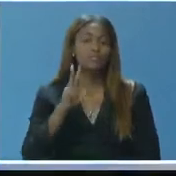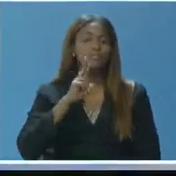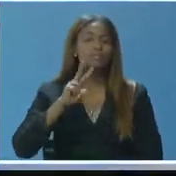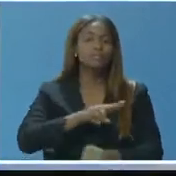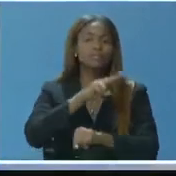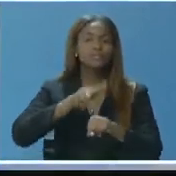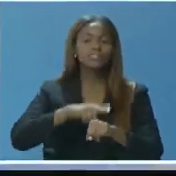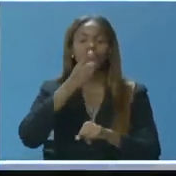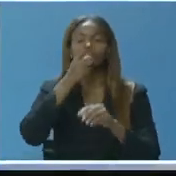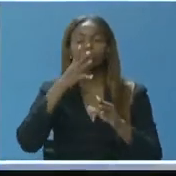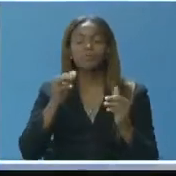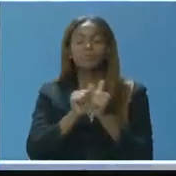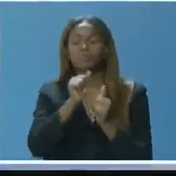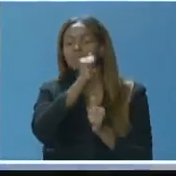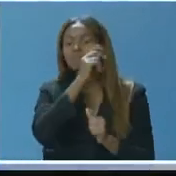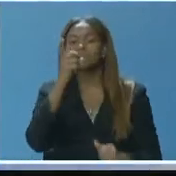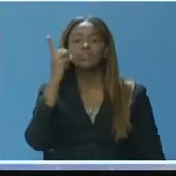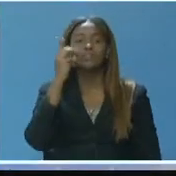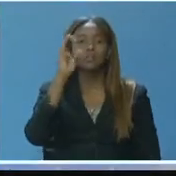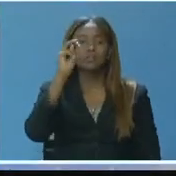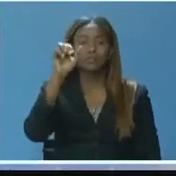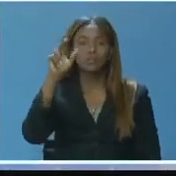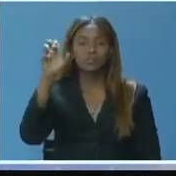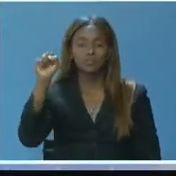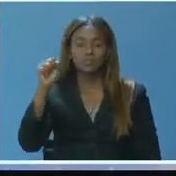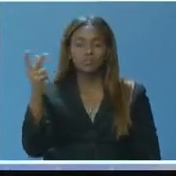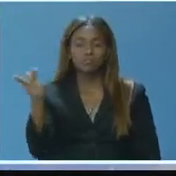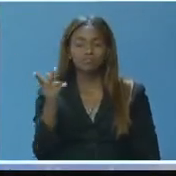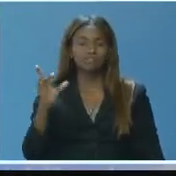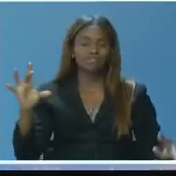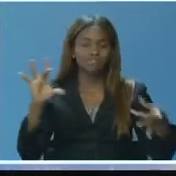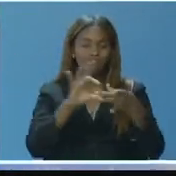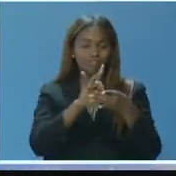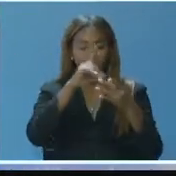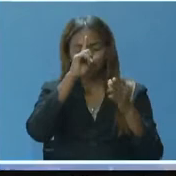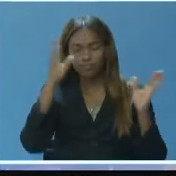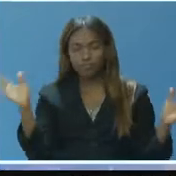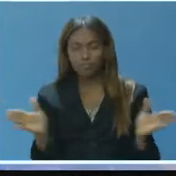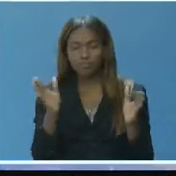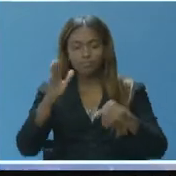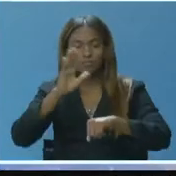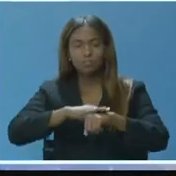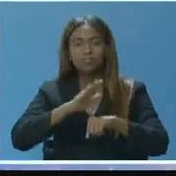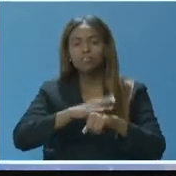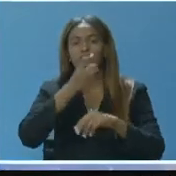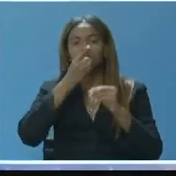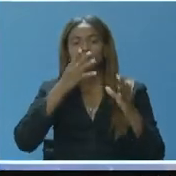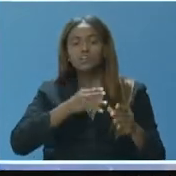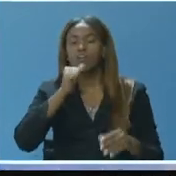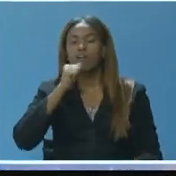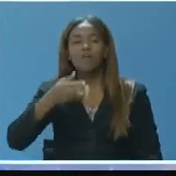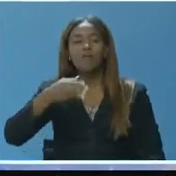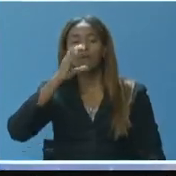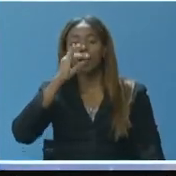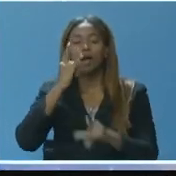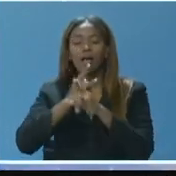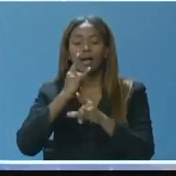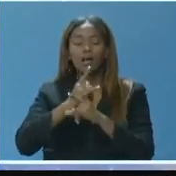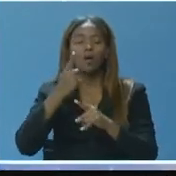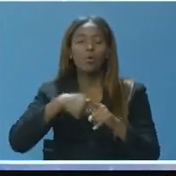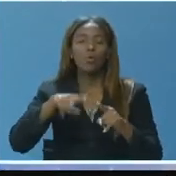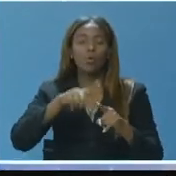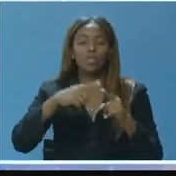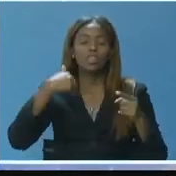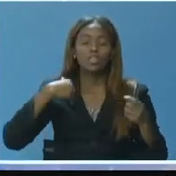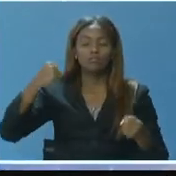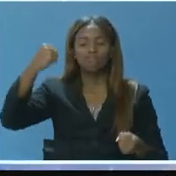Nacional Dominicana y Santo Domingo Motors unen esfuerzos para concienciar a los dominicanos a no consumir alcohol mientras conducen, con